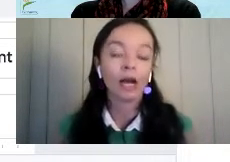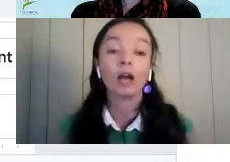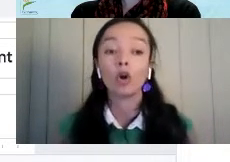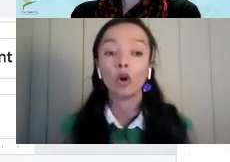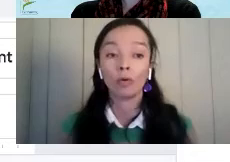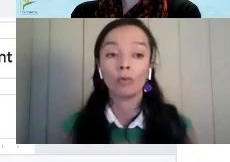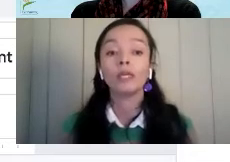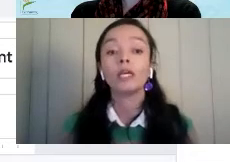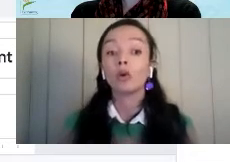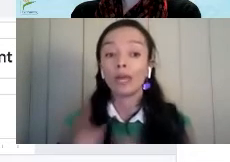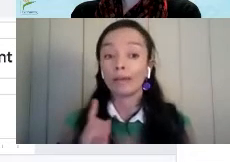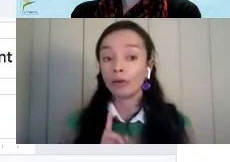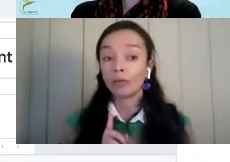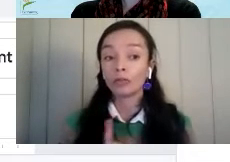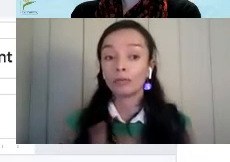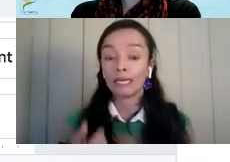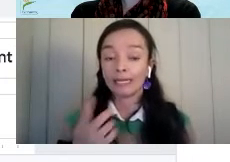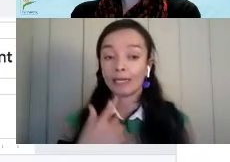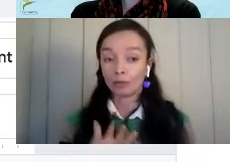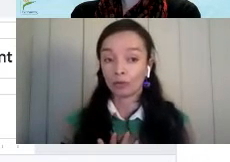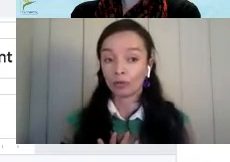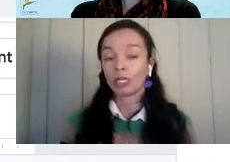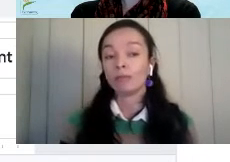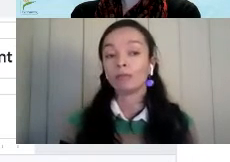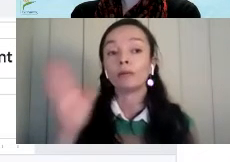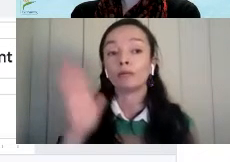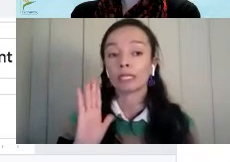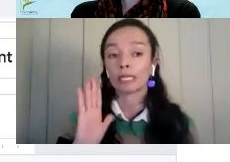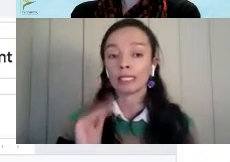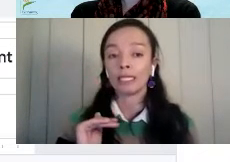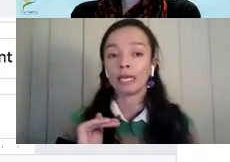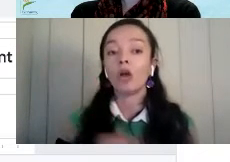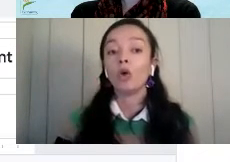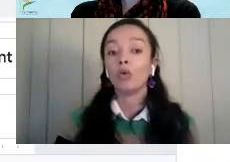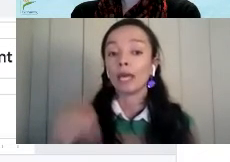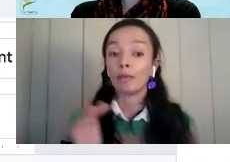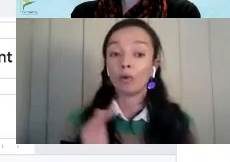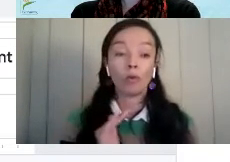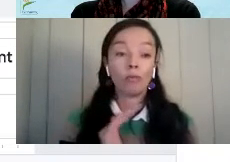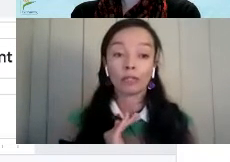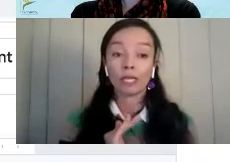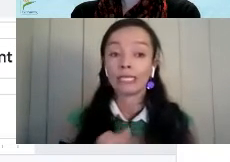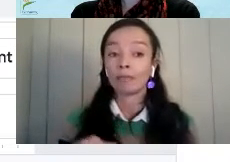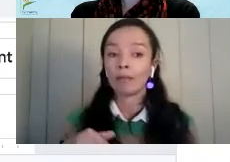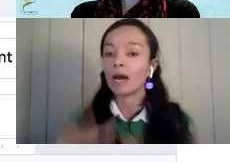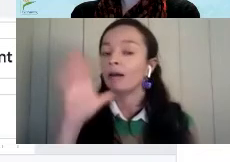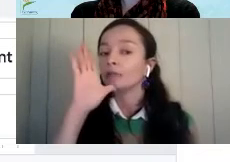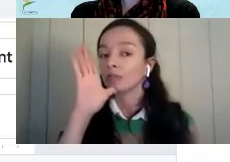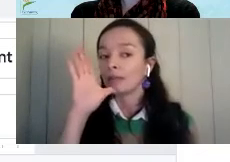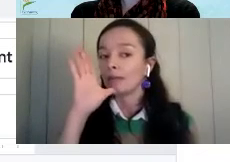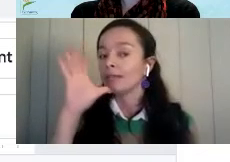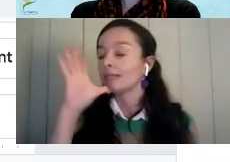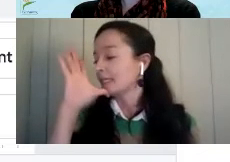seña. ¿Cómo? Con la mano más dominante que nosotros tenemos, vamos a hacer la seña. Un ejemplo, vamos a decir mamá.